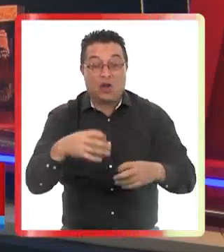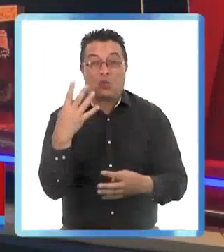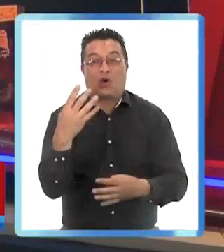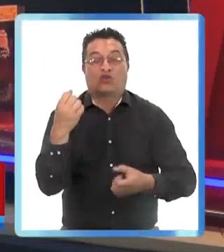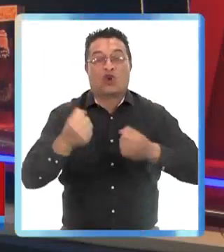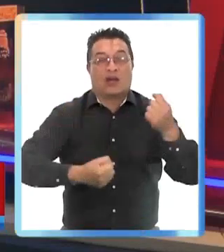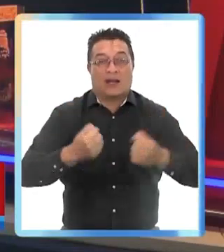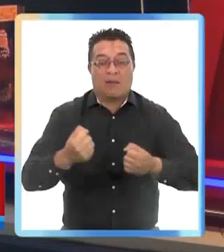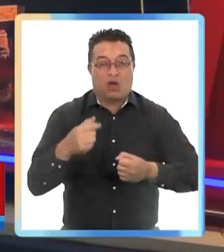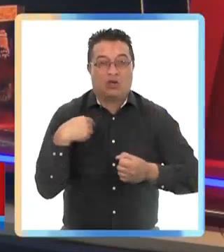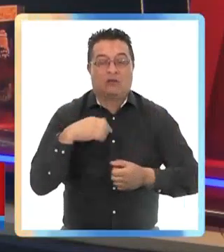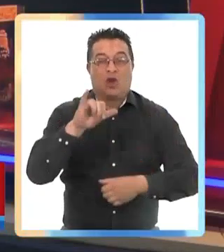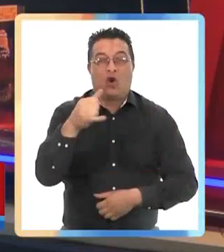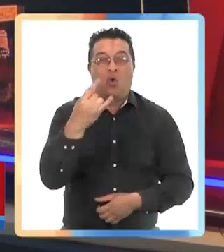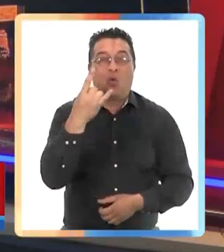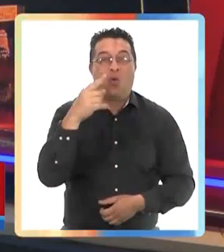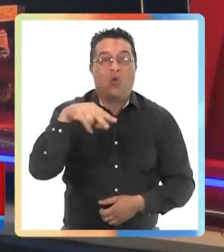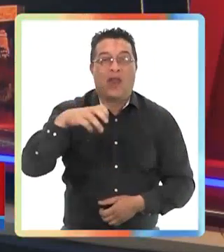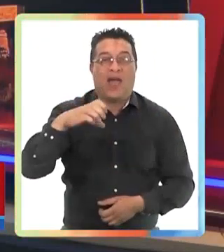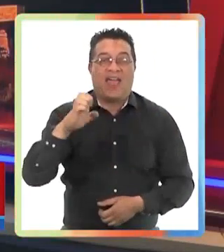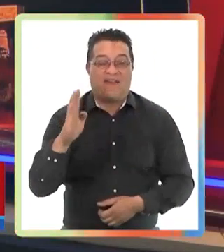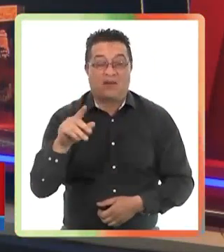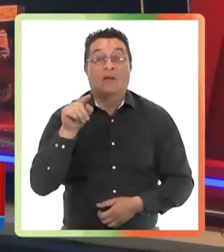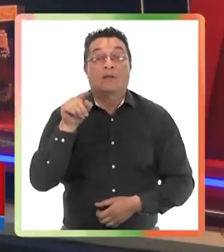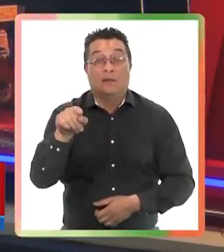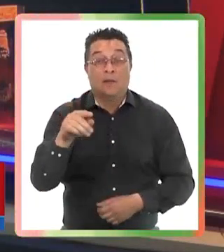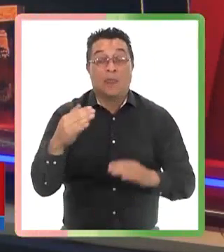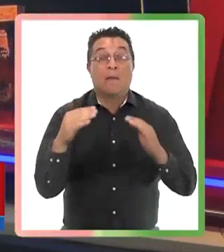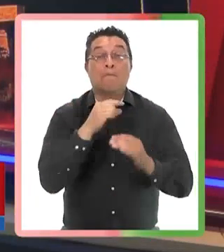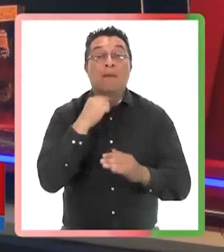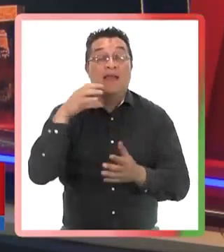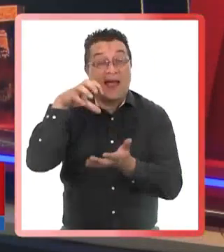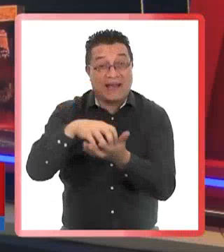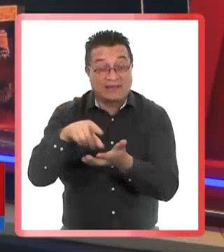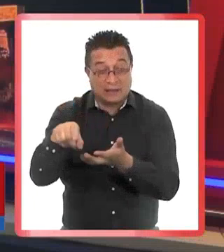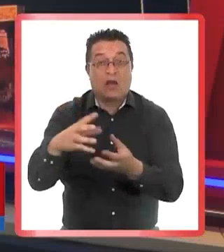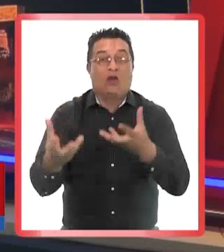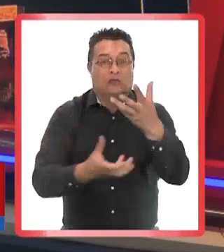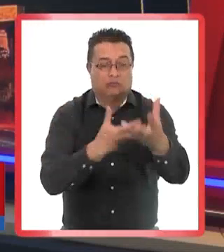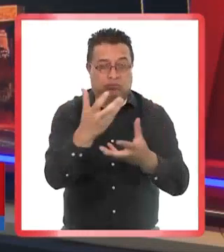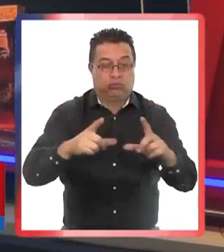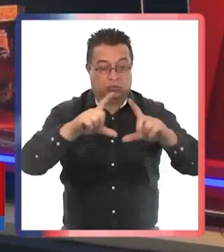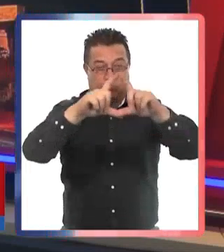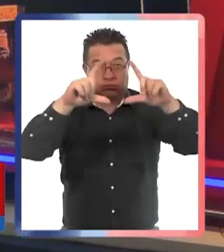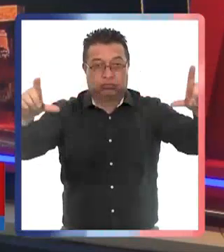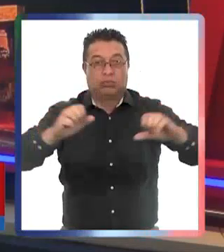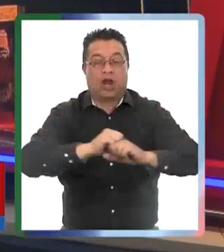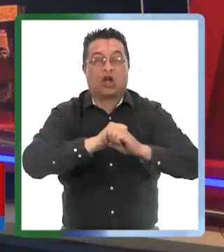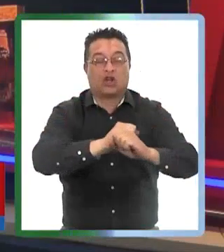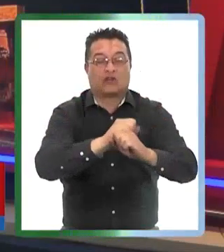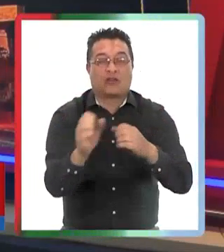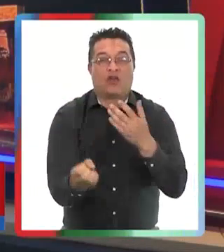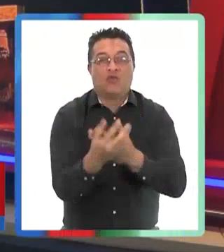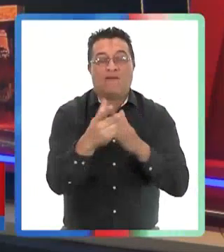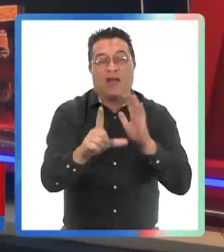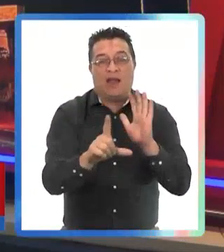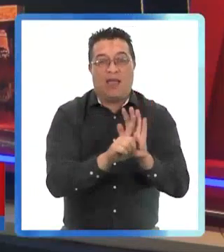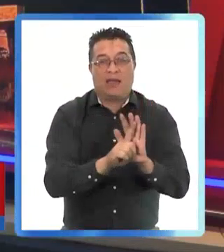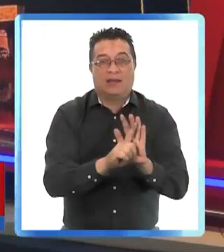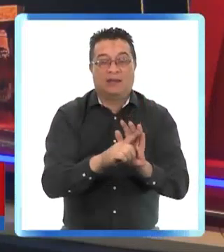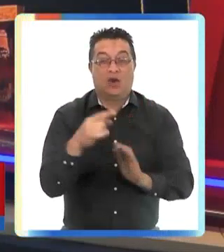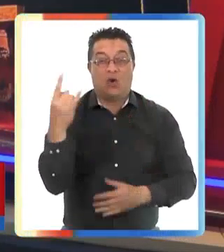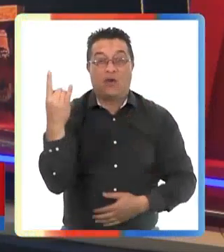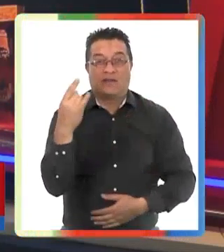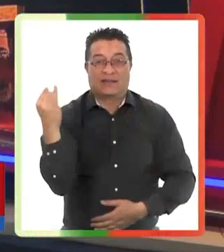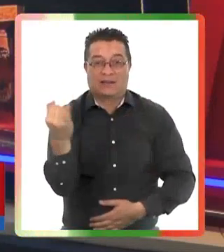en Victoria y en Lautaro. Quemaron maquinarias agrícolas y 4 camiones que trabajaban para Junaed. Y en el sector rural de Padre Las Casas hubo